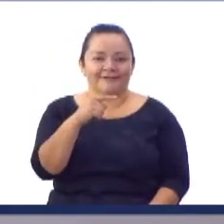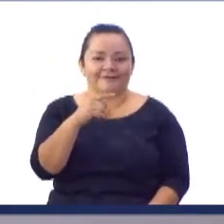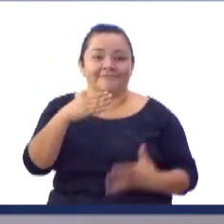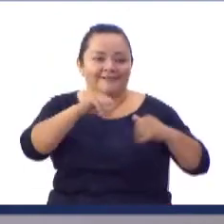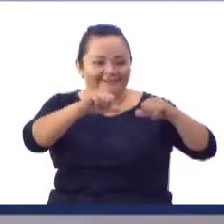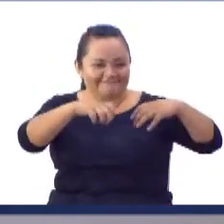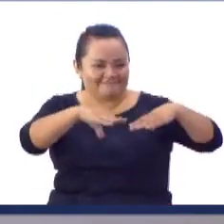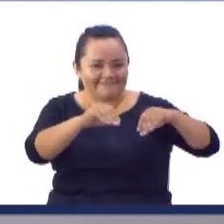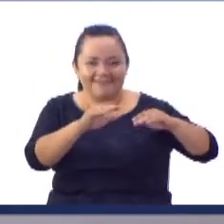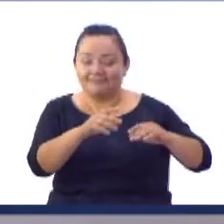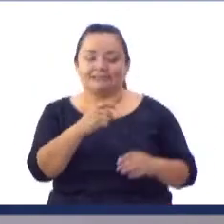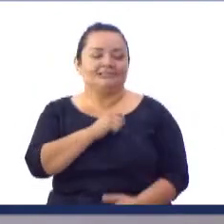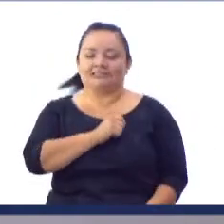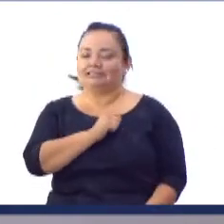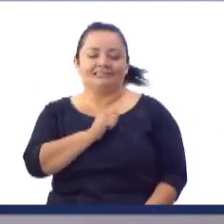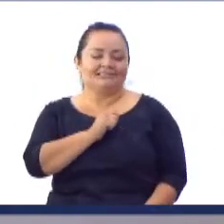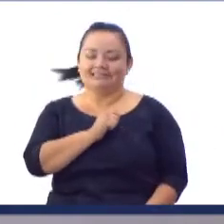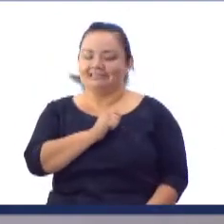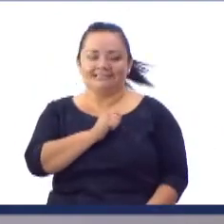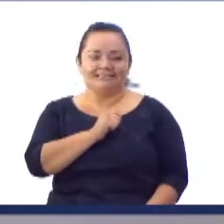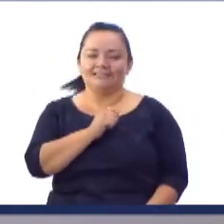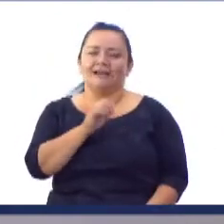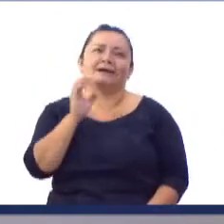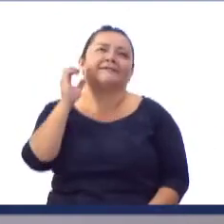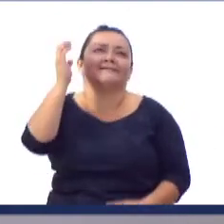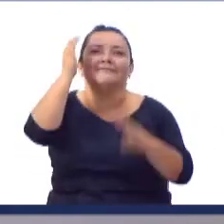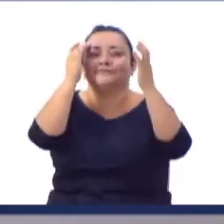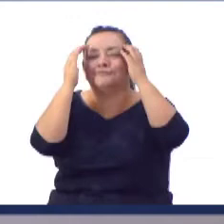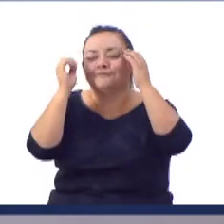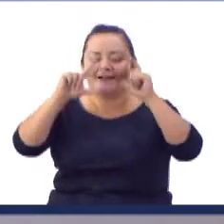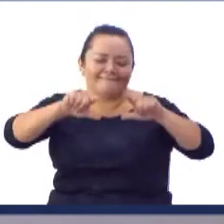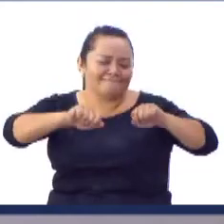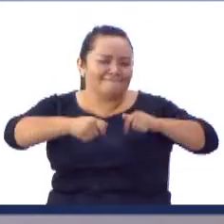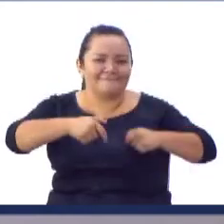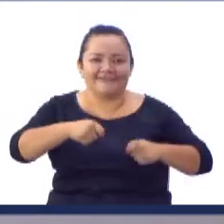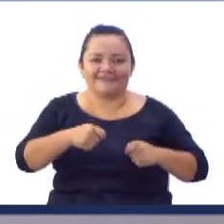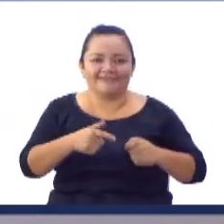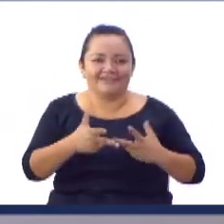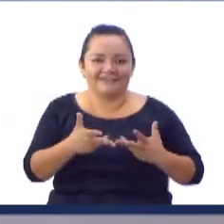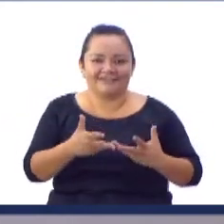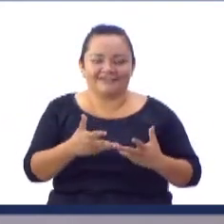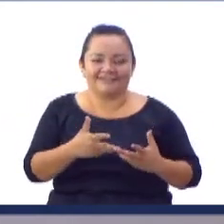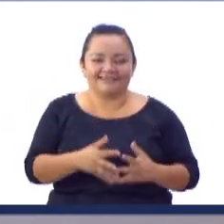el masaje quiropráctico termina con dolor de cabeza pellizcado